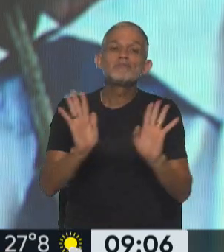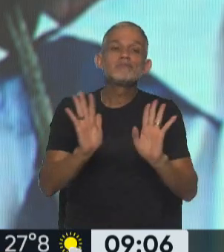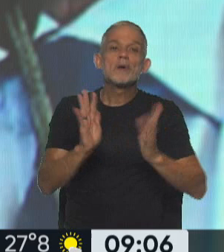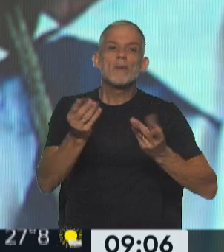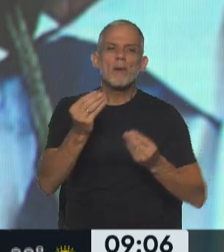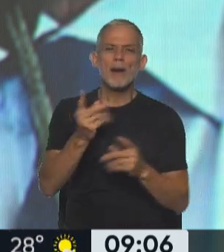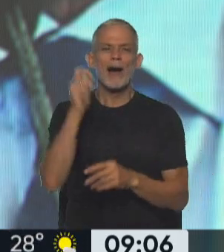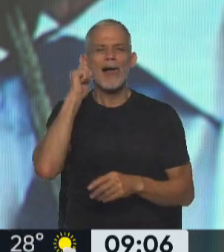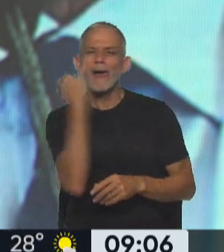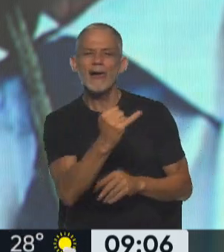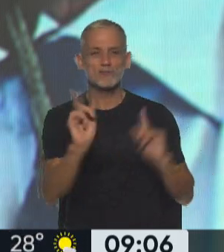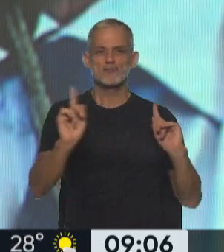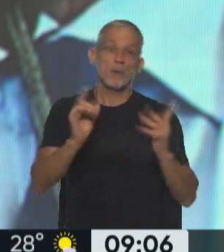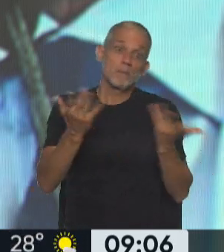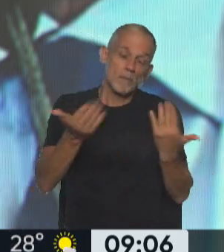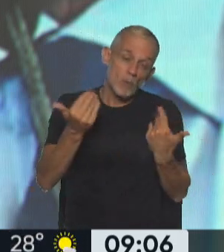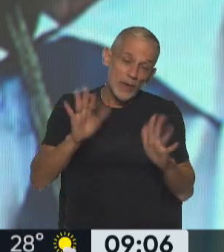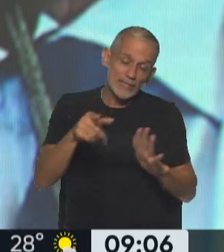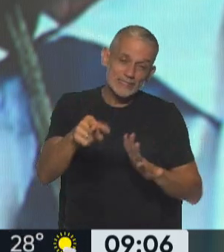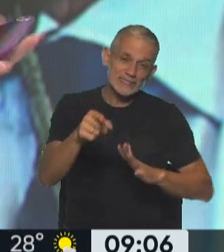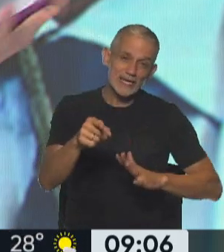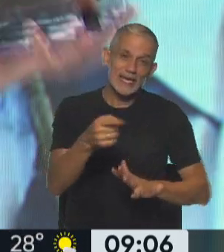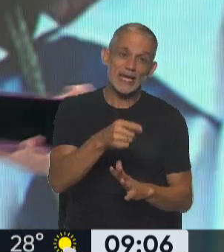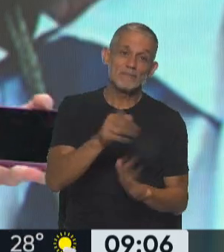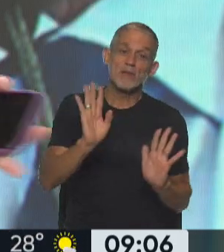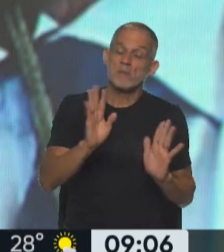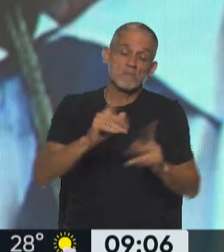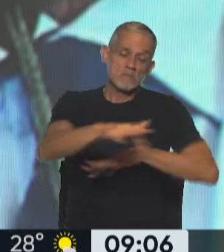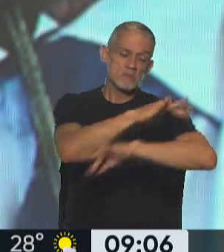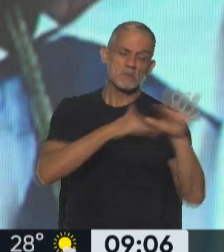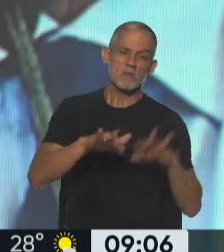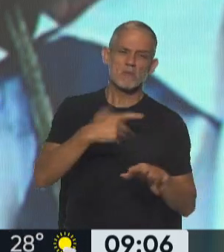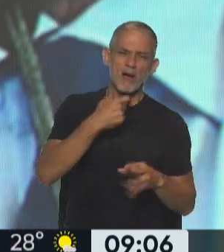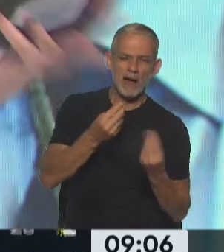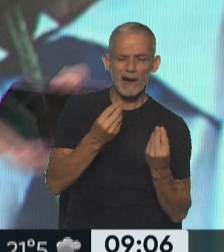porque un dato se haya filtrado. También, como decía, puede ser que se haya generado